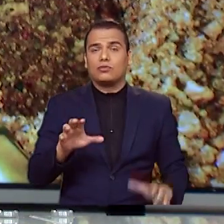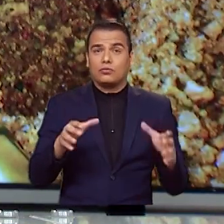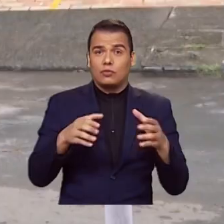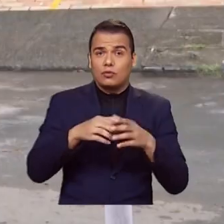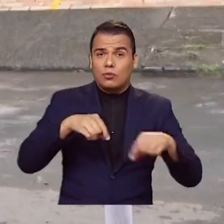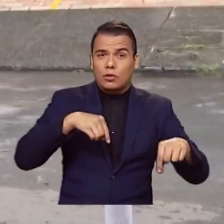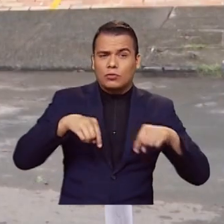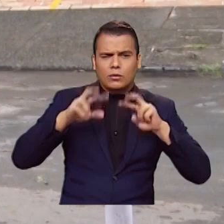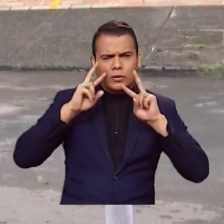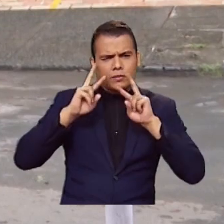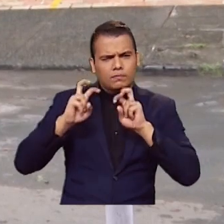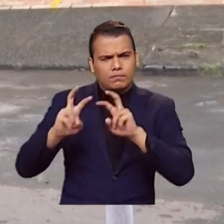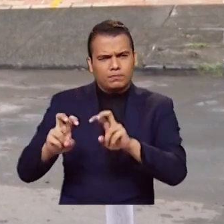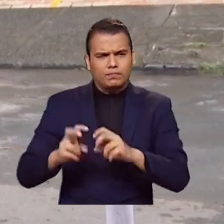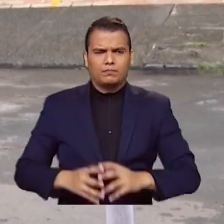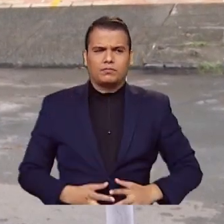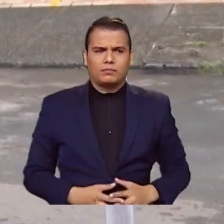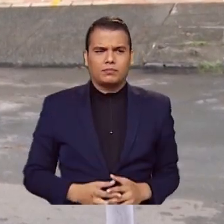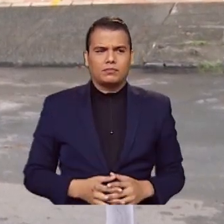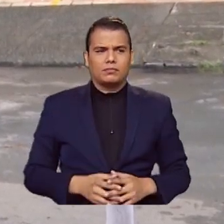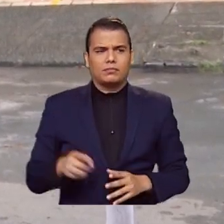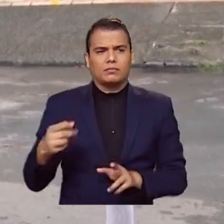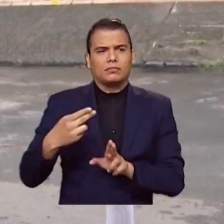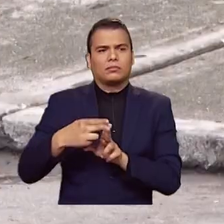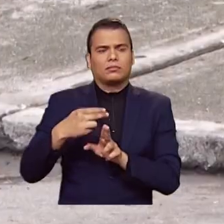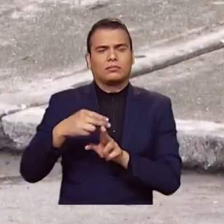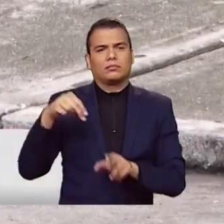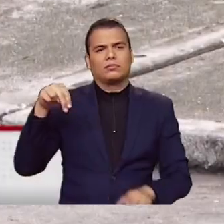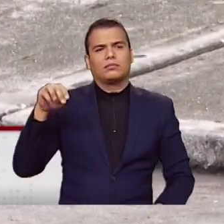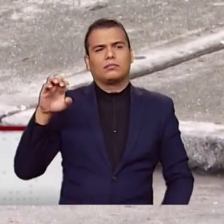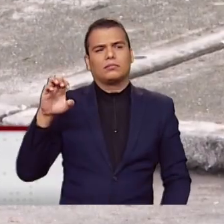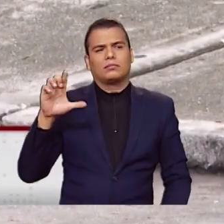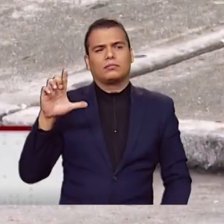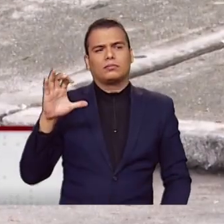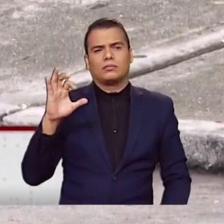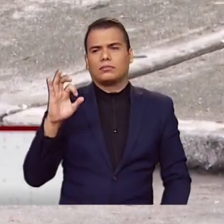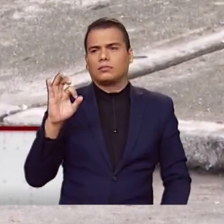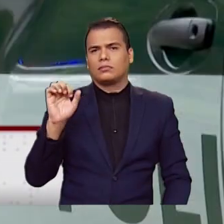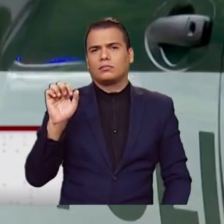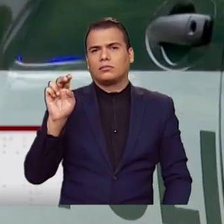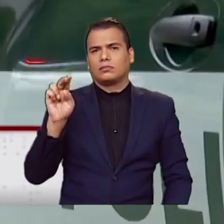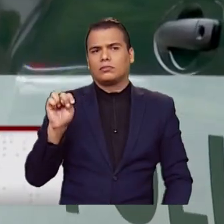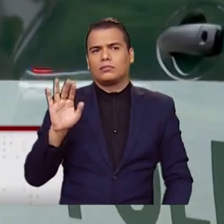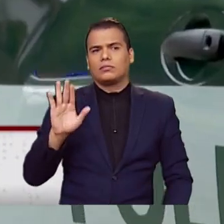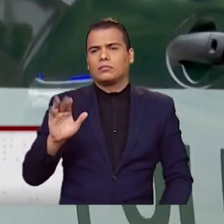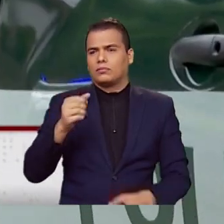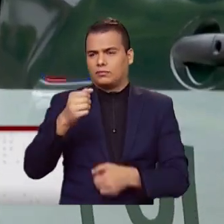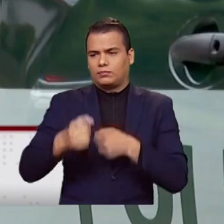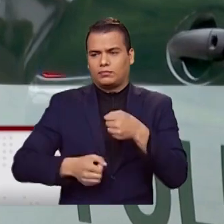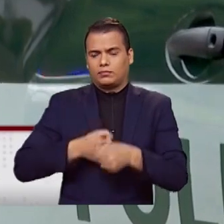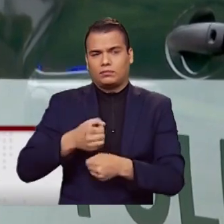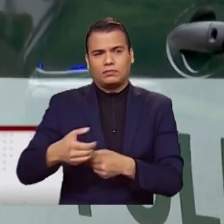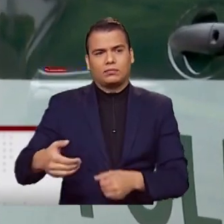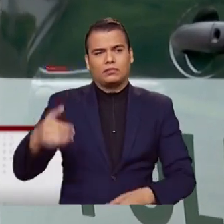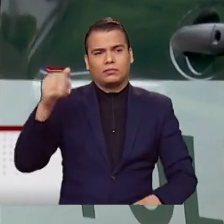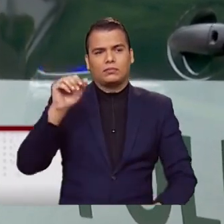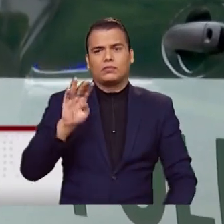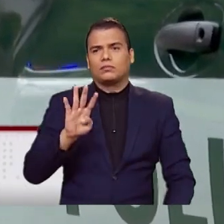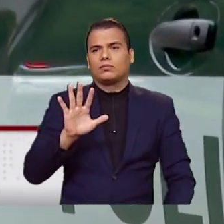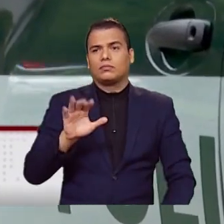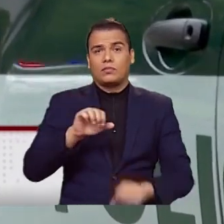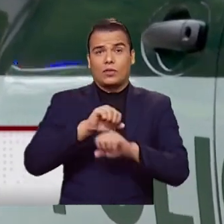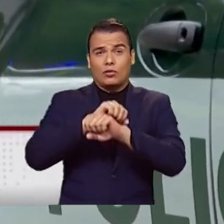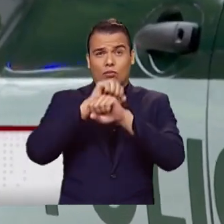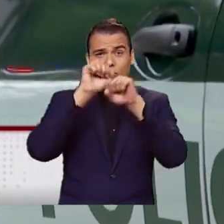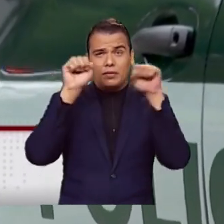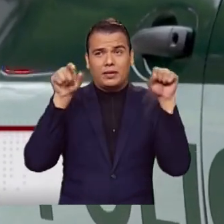Morales. Como Nelson Eduardo Caicedo Múnera, de 45 años de edad, fue identificado el hombre asesinado en la mañana de